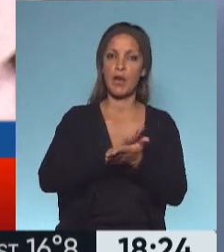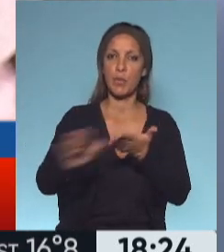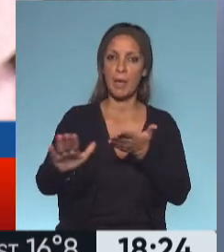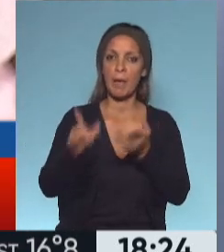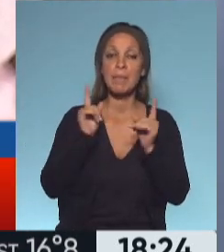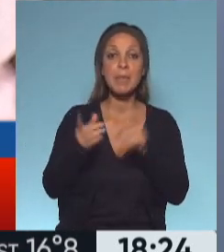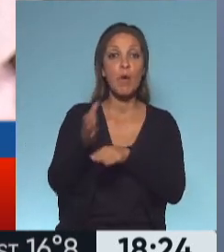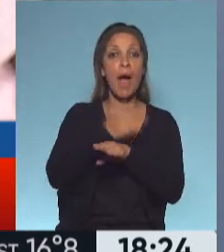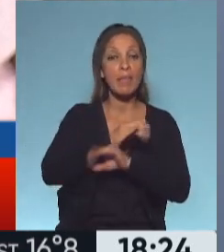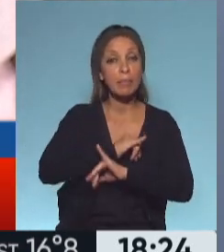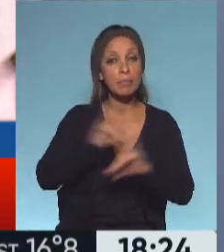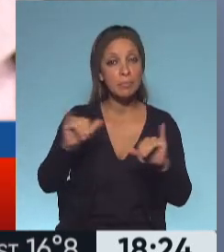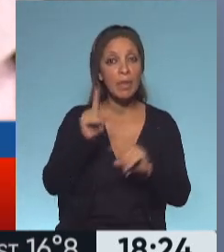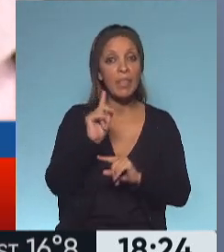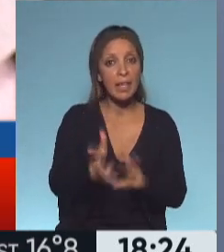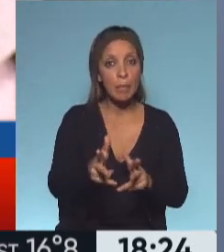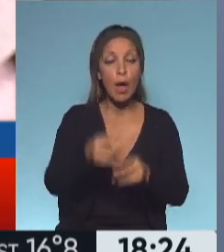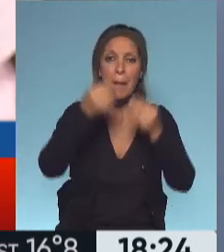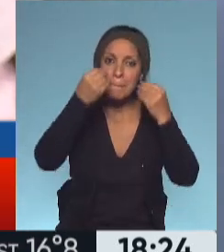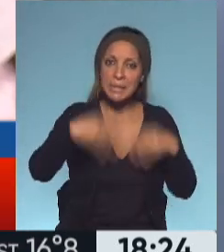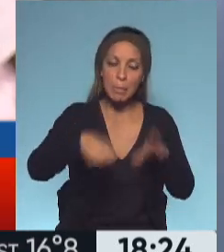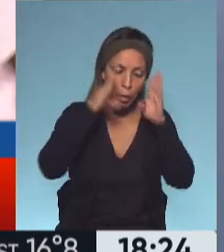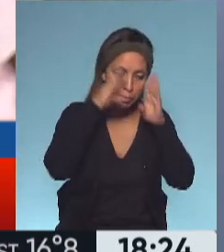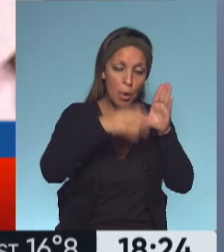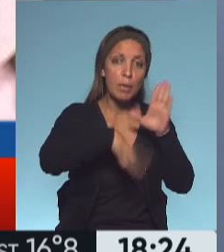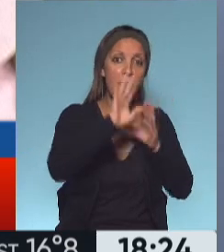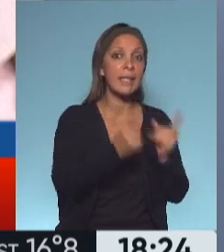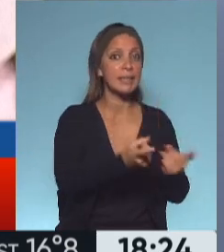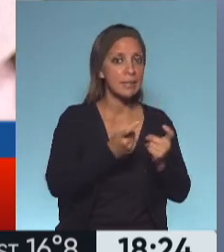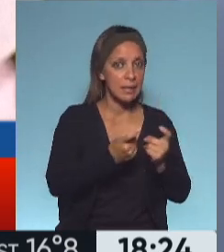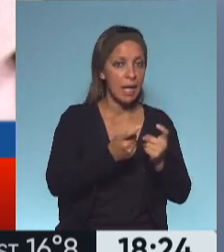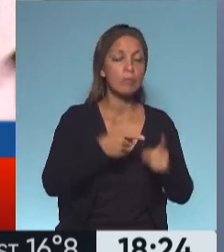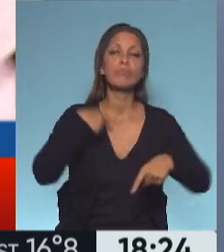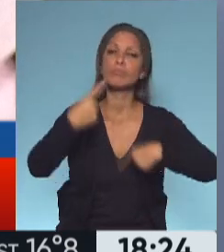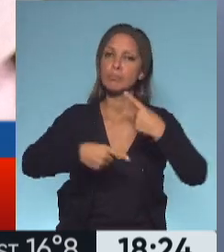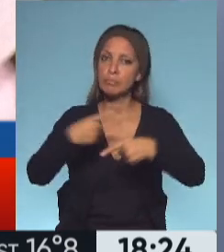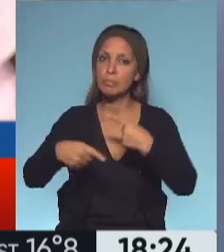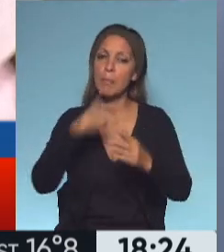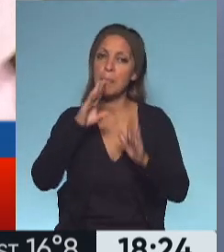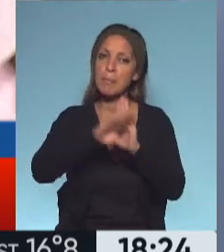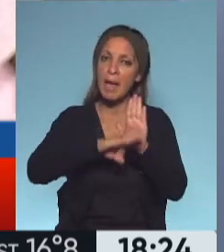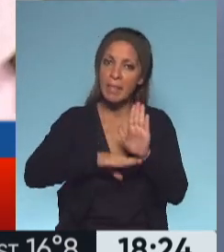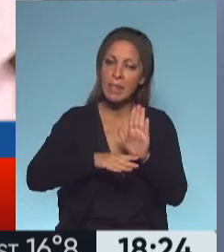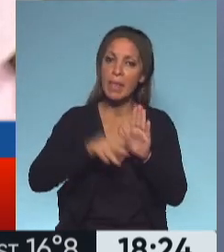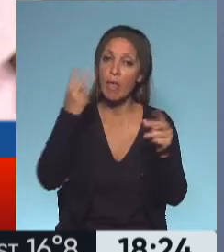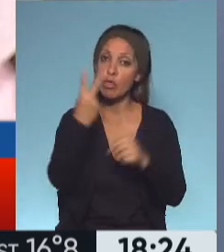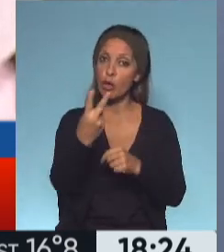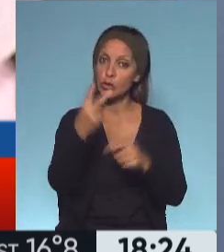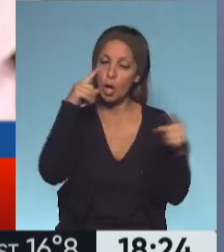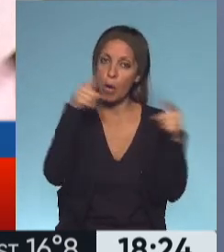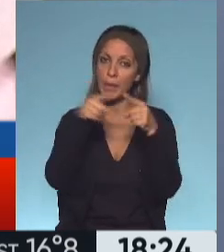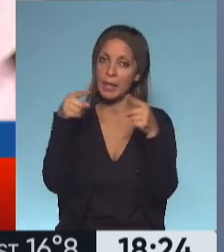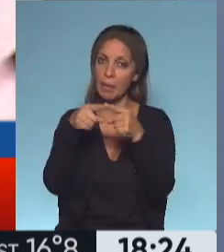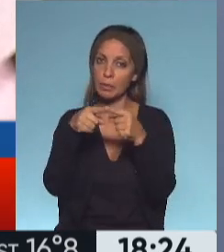todos con claridad. Empezar por los últimos, acompañar y anunciar y llevar adelante medidas efectivas con 2 objetivos: